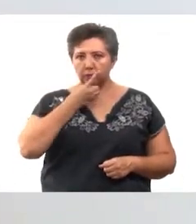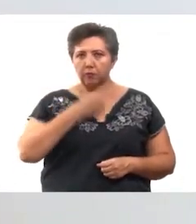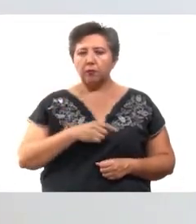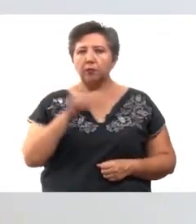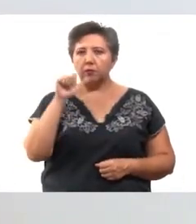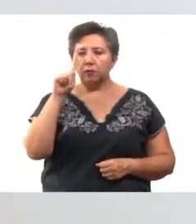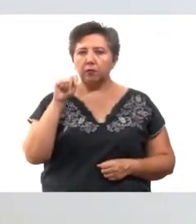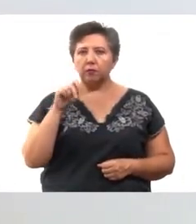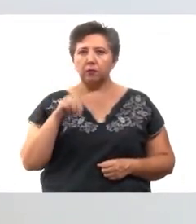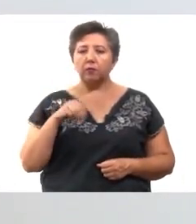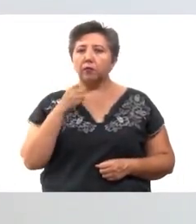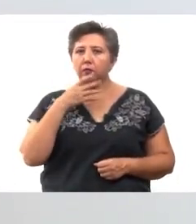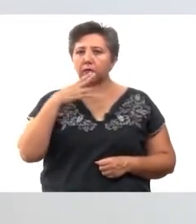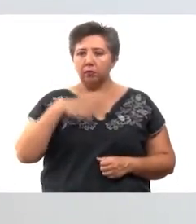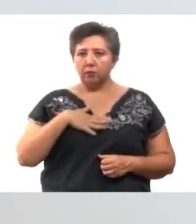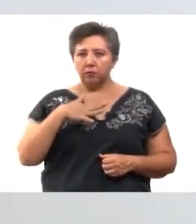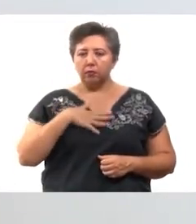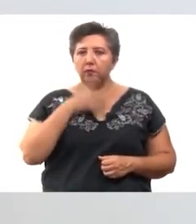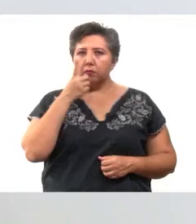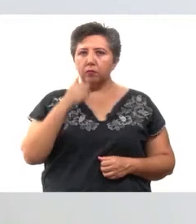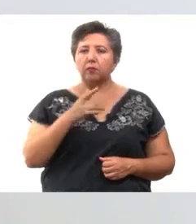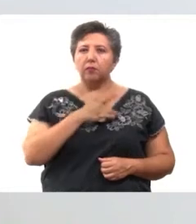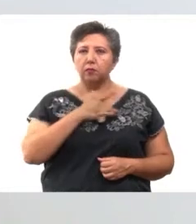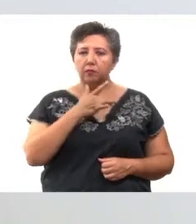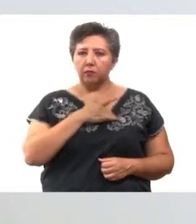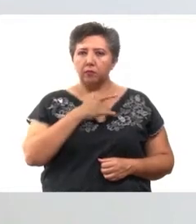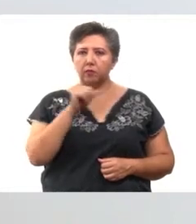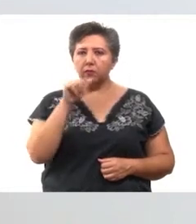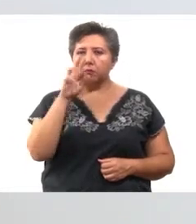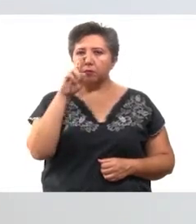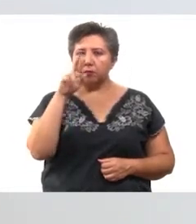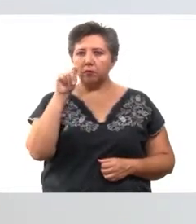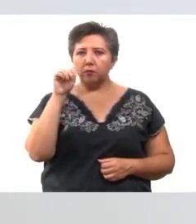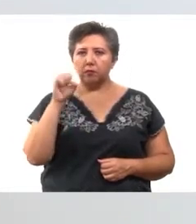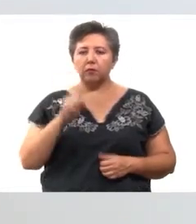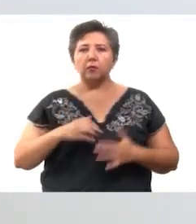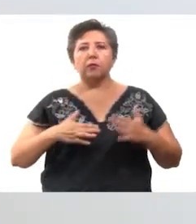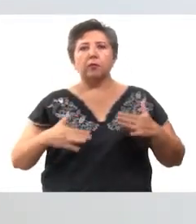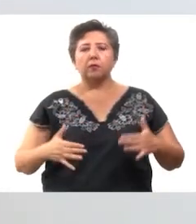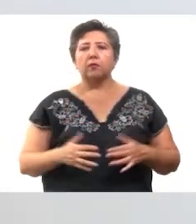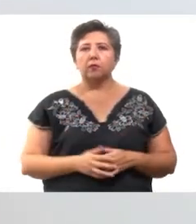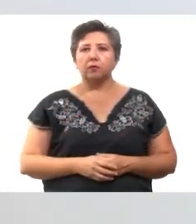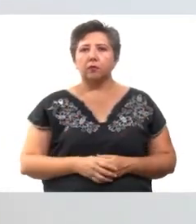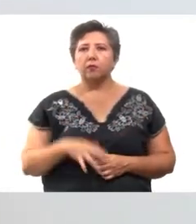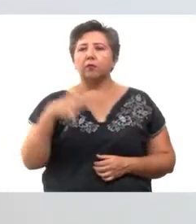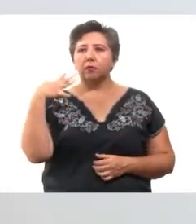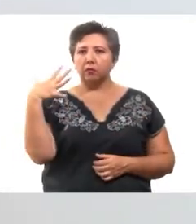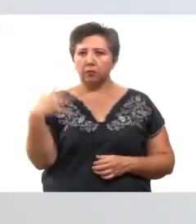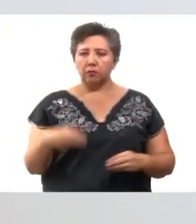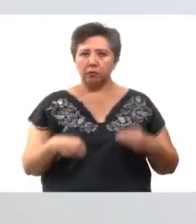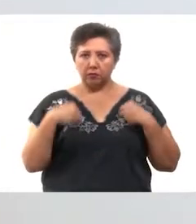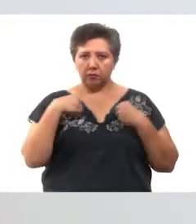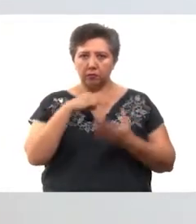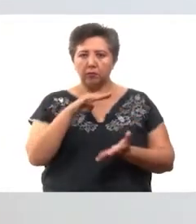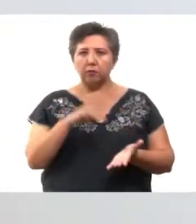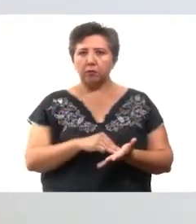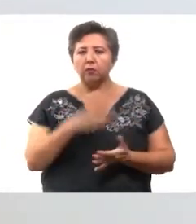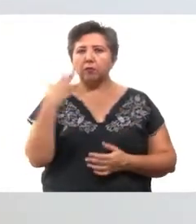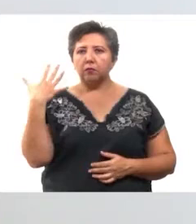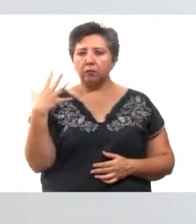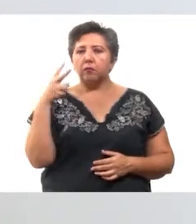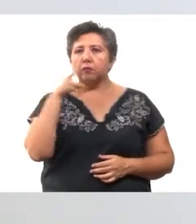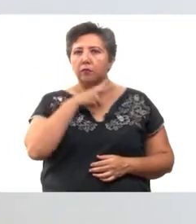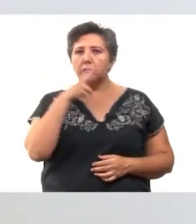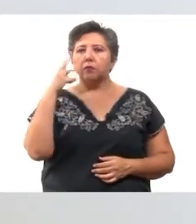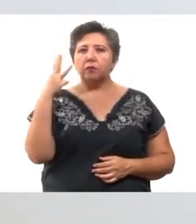diabetes, asma, tabaquismo, EPOC, cardiopatía, artritis reumatoide y obesidad. 5 residían en Mérida, 5 en